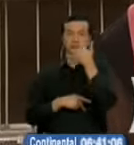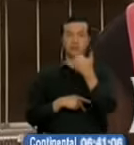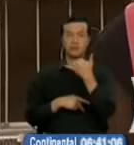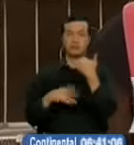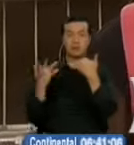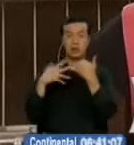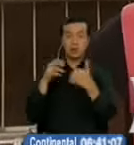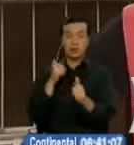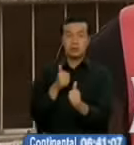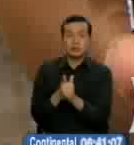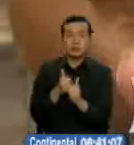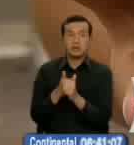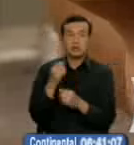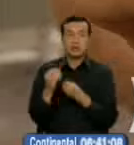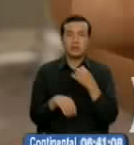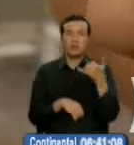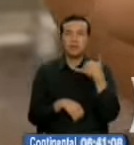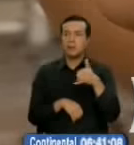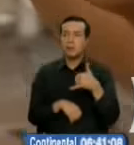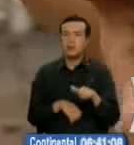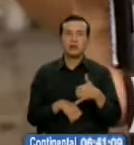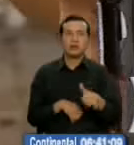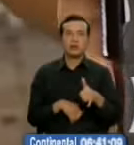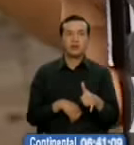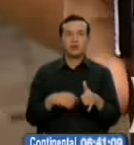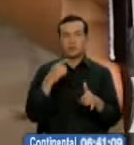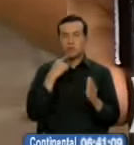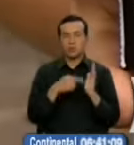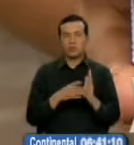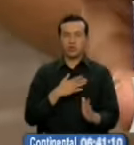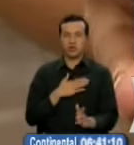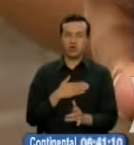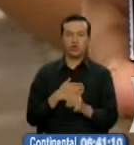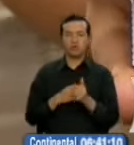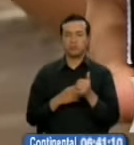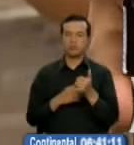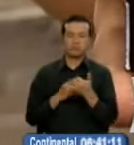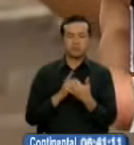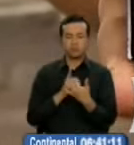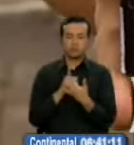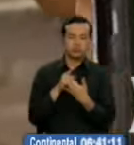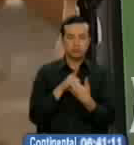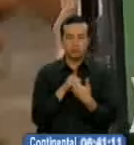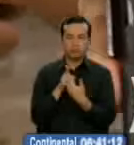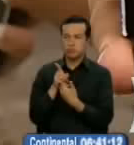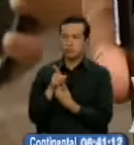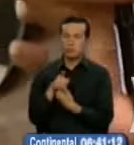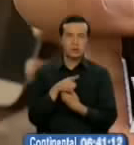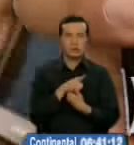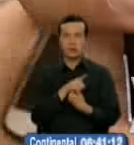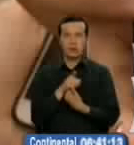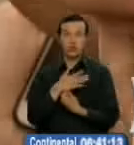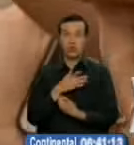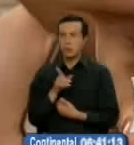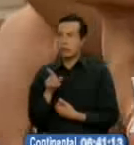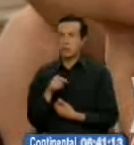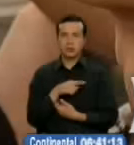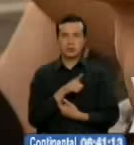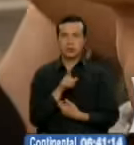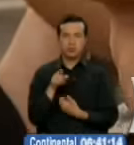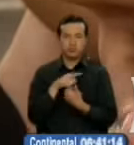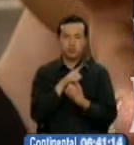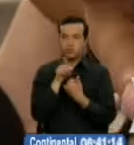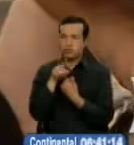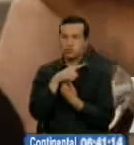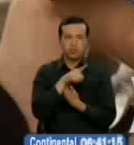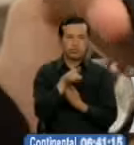uno cerca, vibra. Ese soy yo y mientras ya me mueva, este muñequito también se va a mover, así como que por todo. Y este es un mapa de Google Maps.